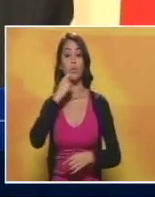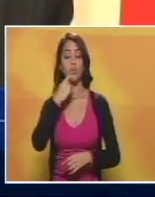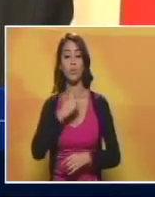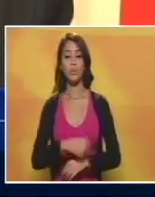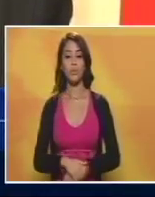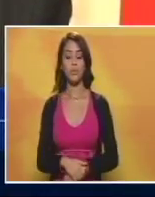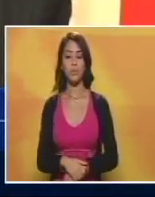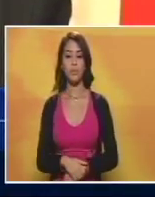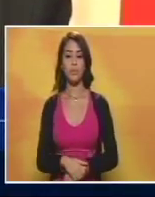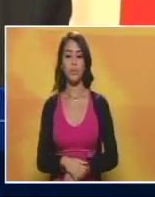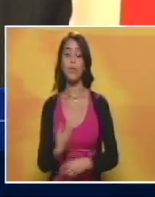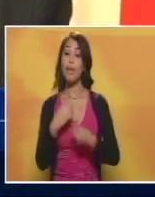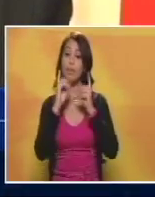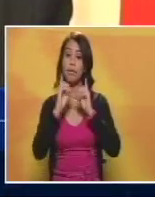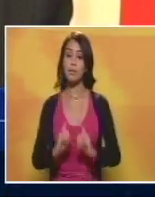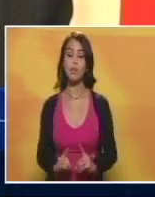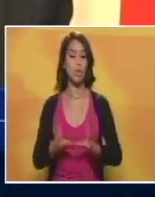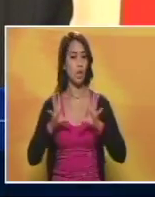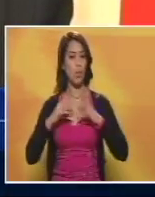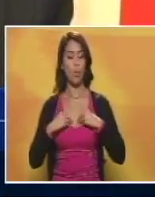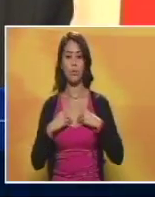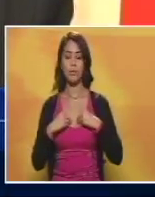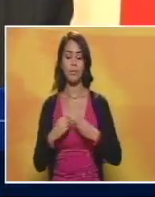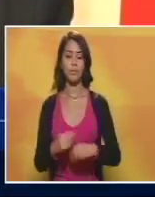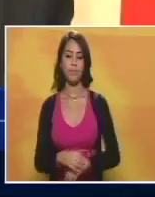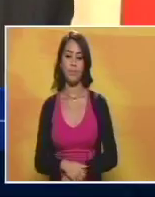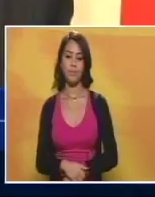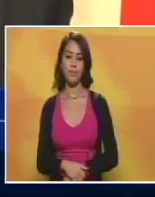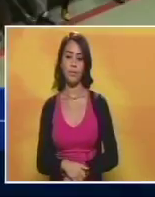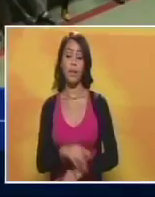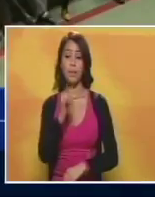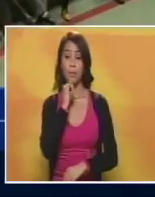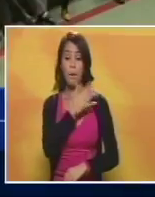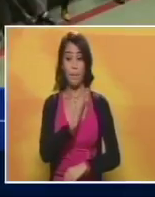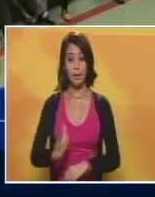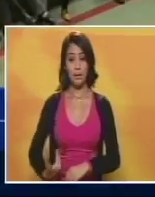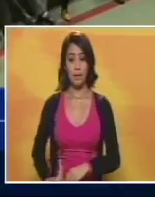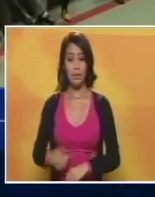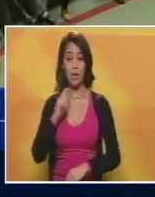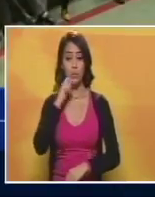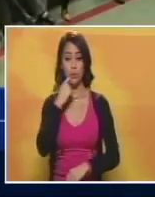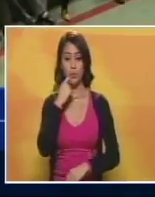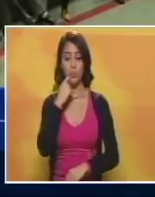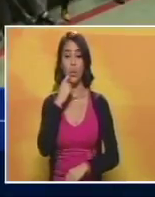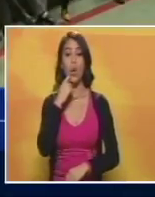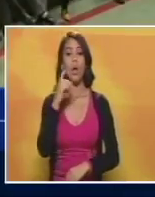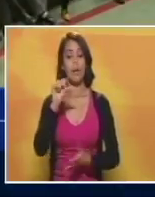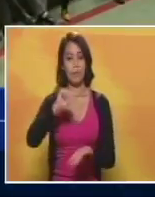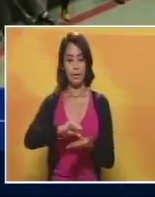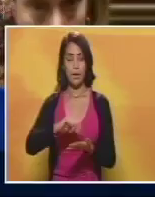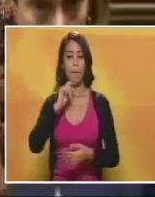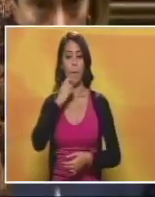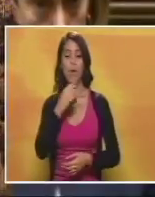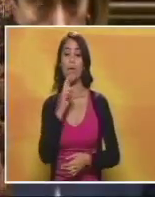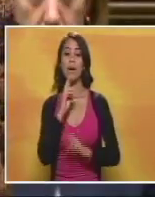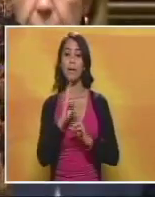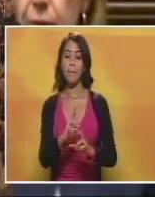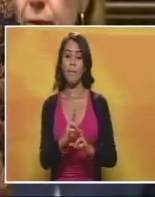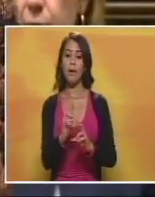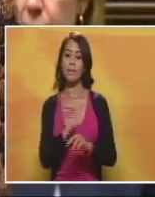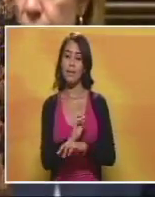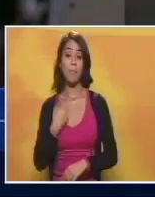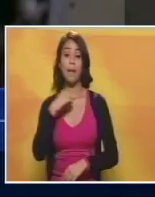boletas electorales, votos blancos, que al parecer duplican los válidos y la compra de los mismos con billetes falsos. Nos ponemos a la orden de la registraduría,